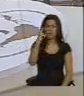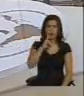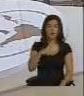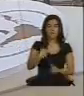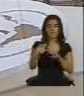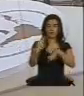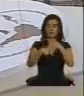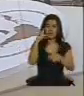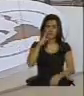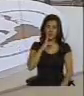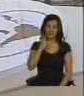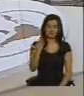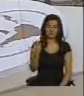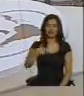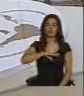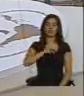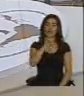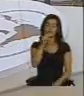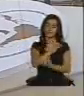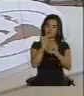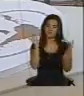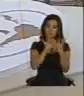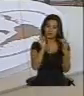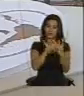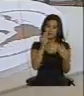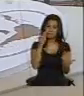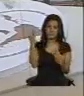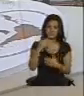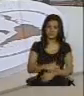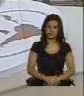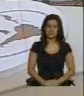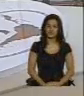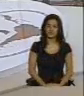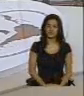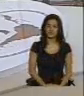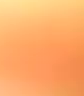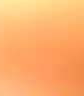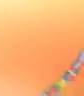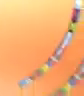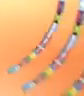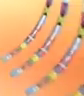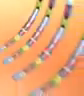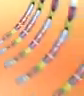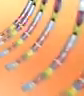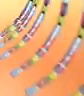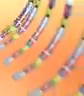la revolución bolivariana. Nosotros con esta información retornamos el pase a los estudios en Caracas. Adelante.